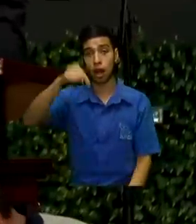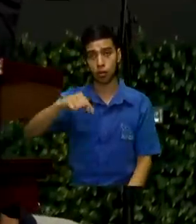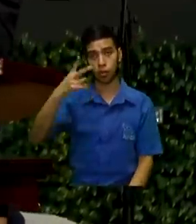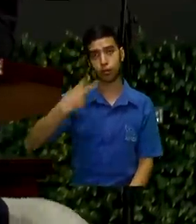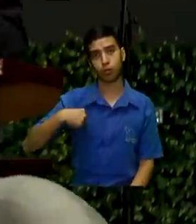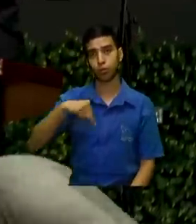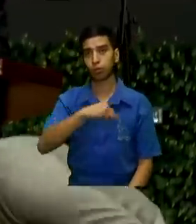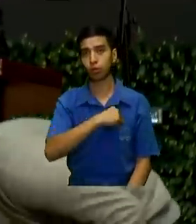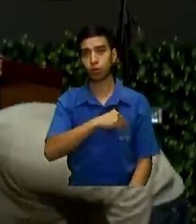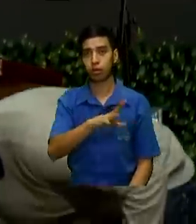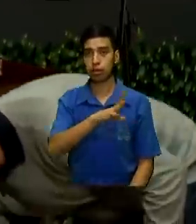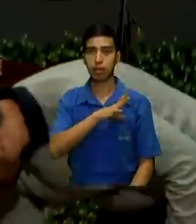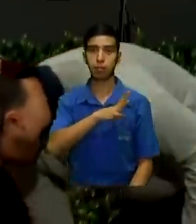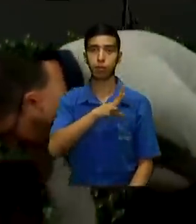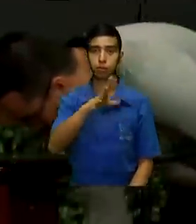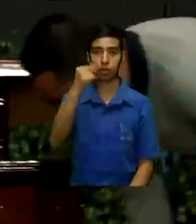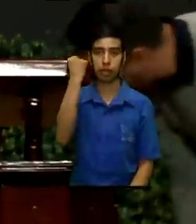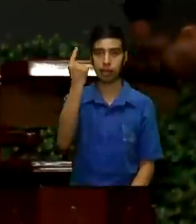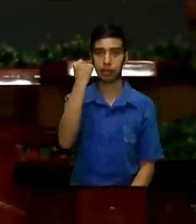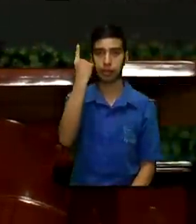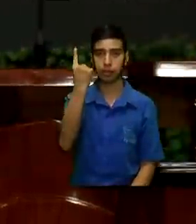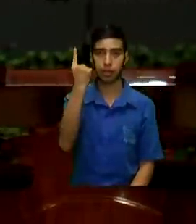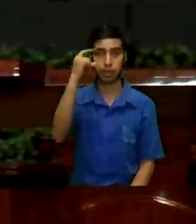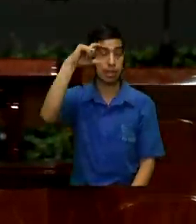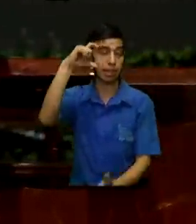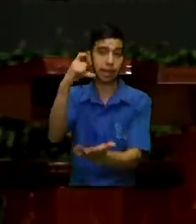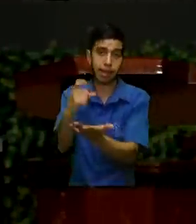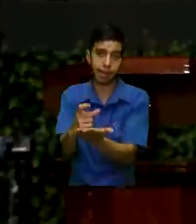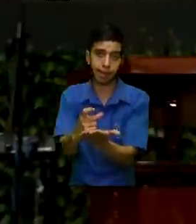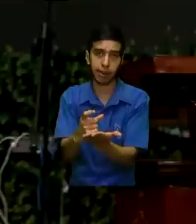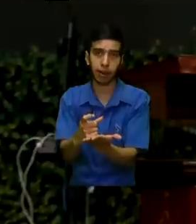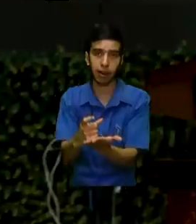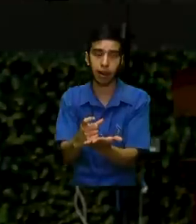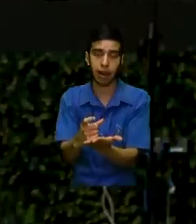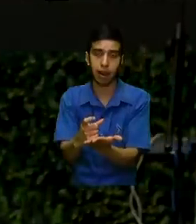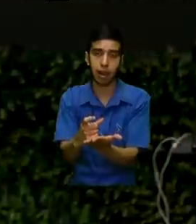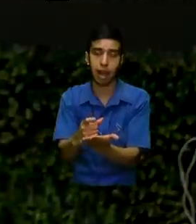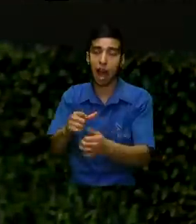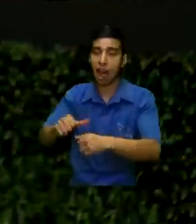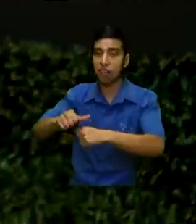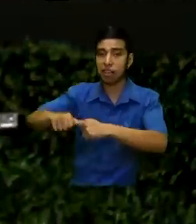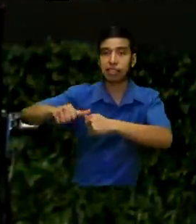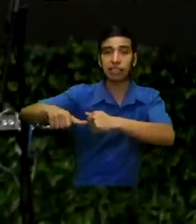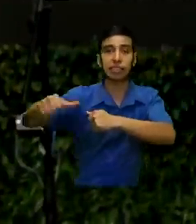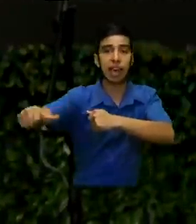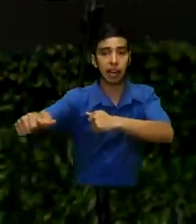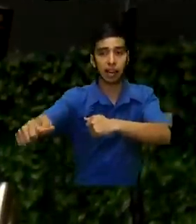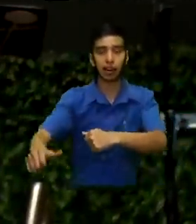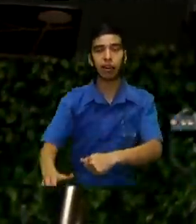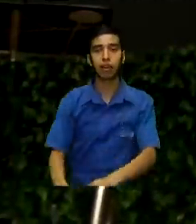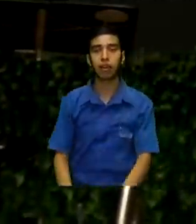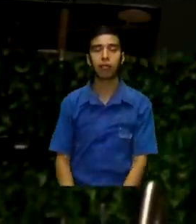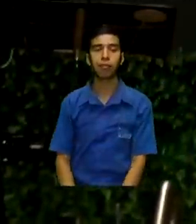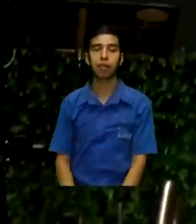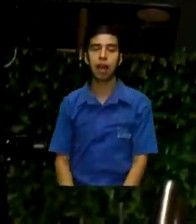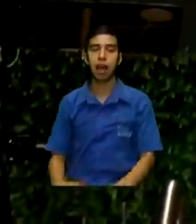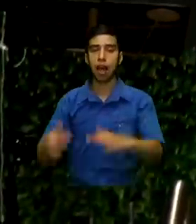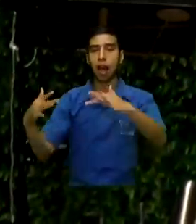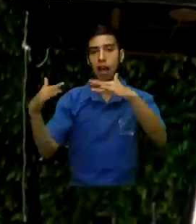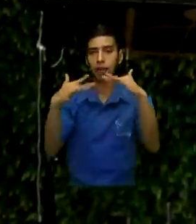tenemos que comprender, tenemos que creer, tenemos que avanzar. Hay batalla.